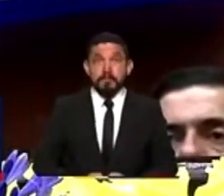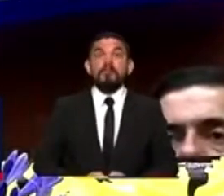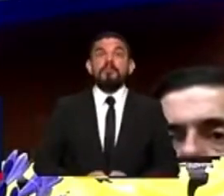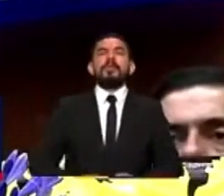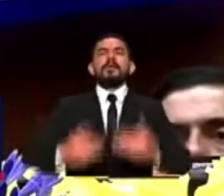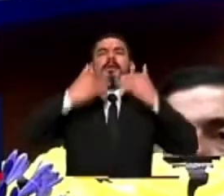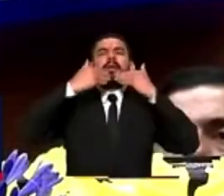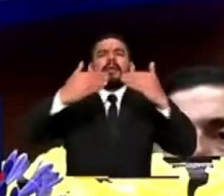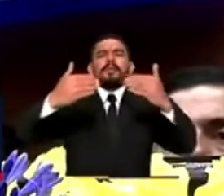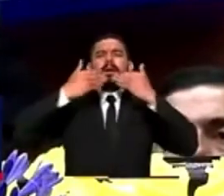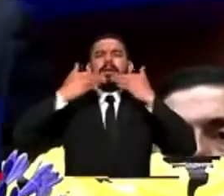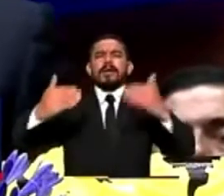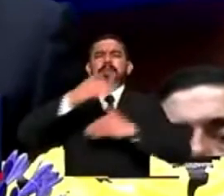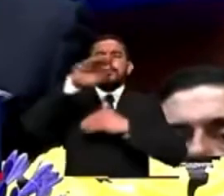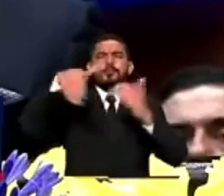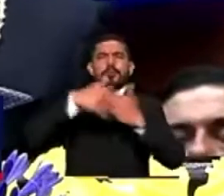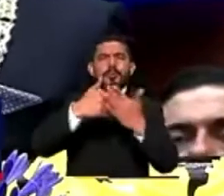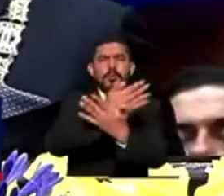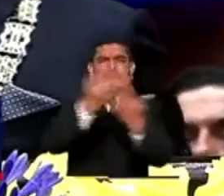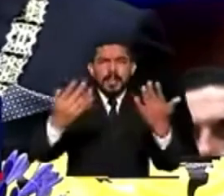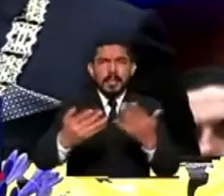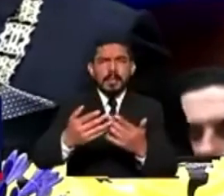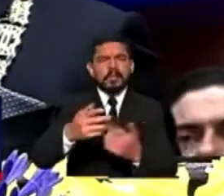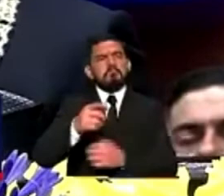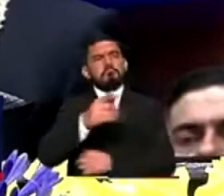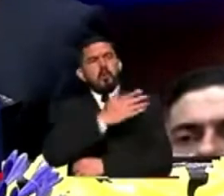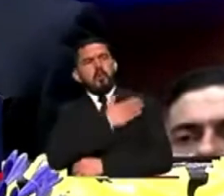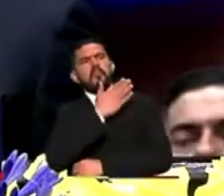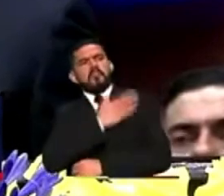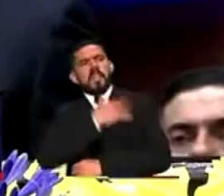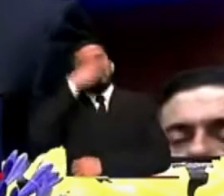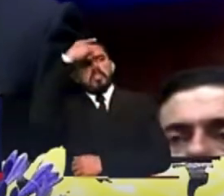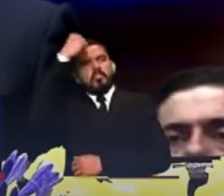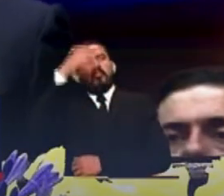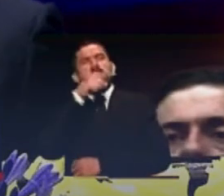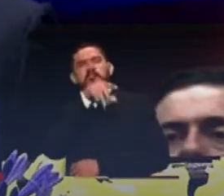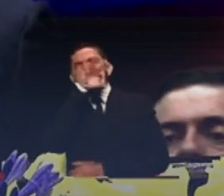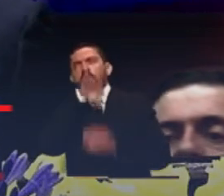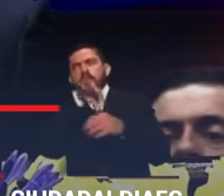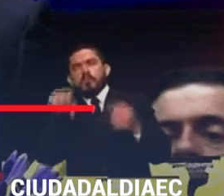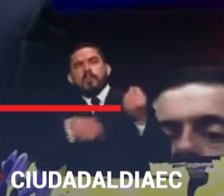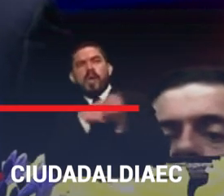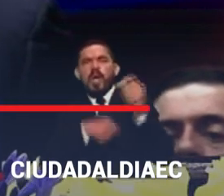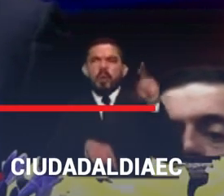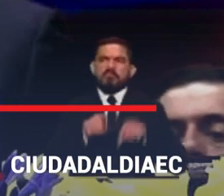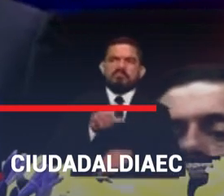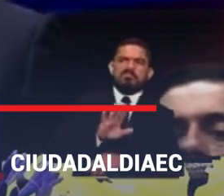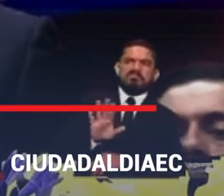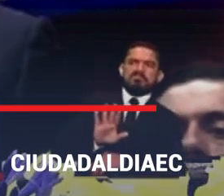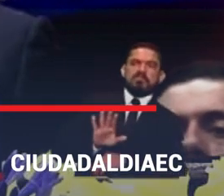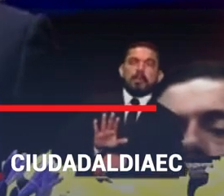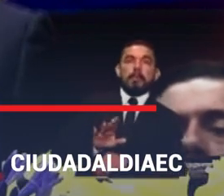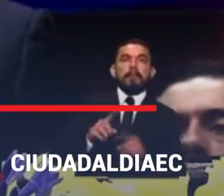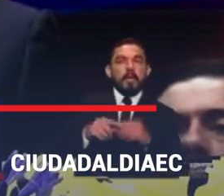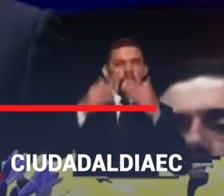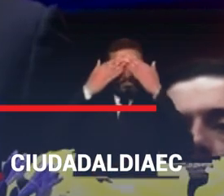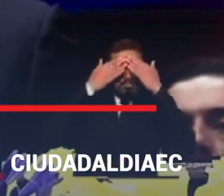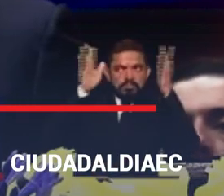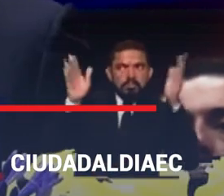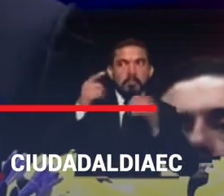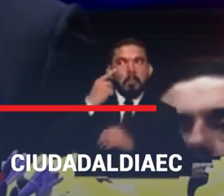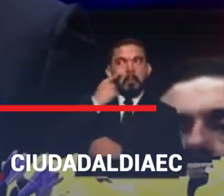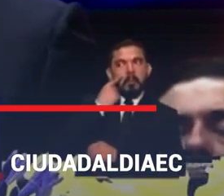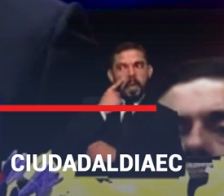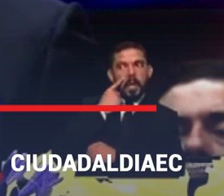Muchas gracias a todos aquellos que creyeron en mí desde el primer día y también a los que no, pero tuvieron la apertura para que los